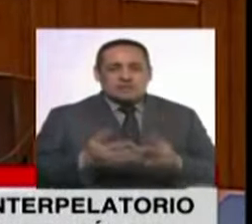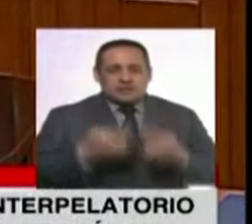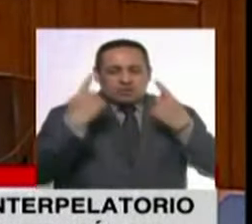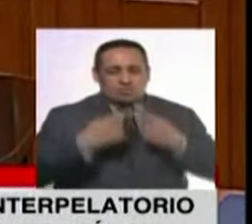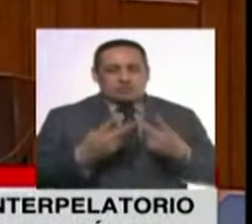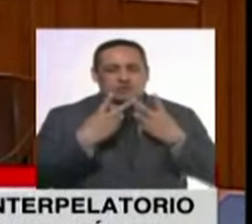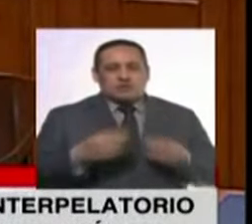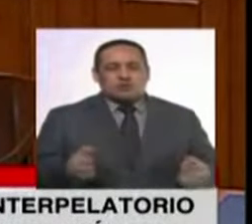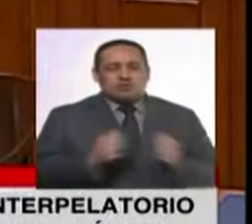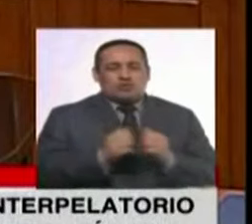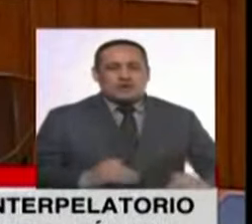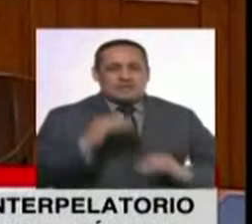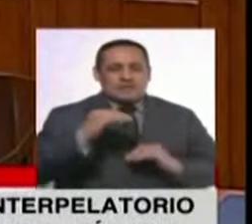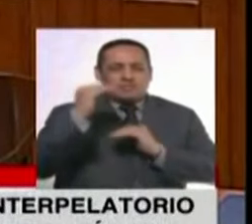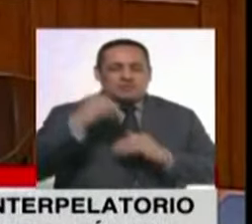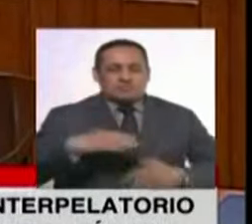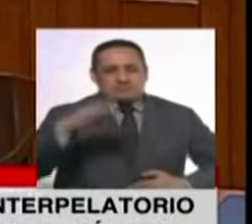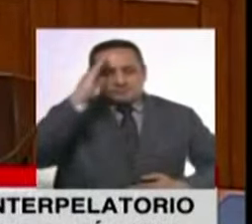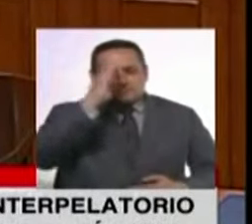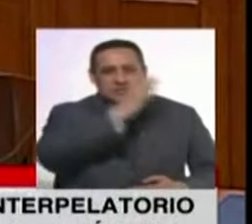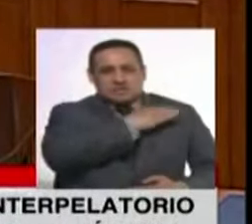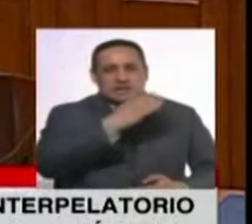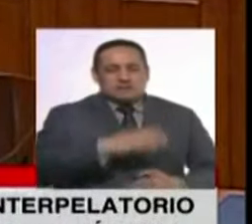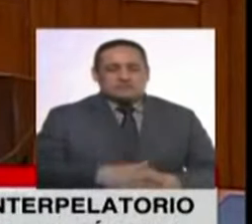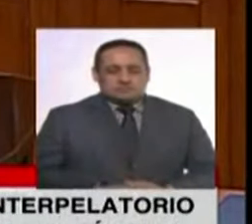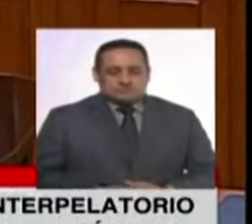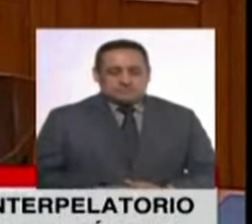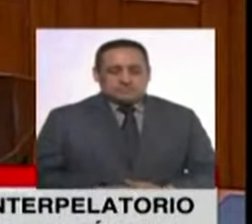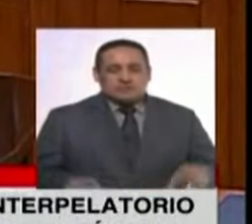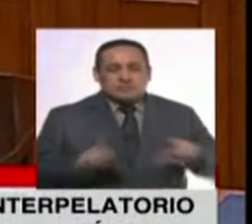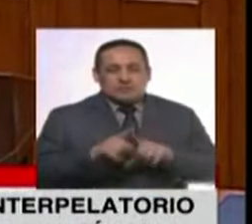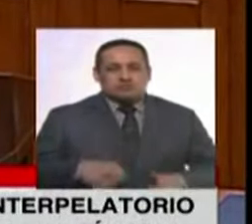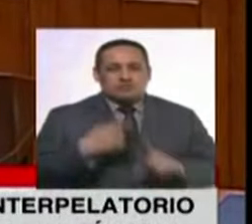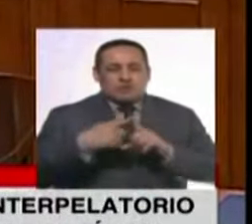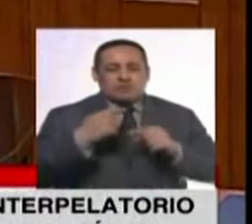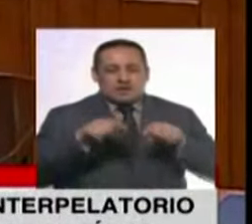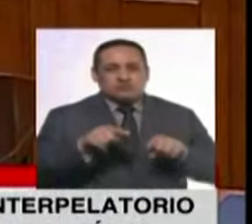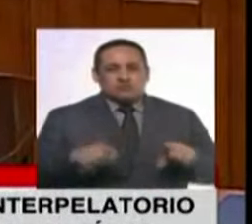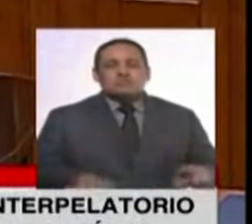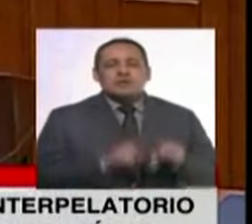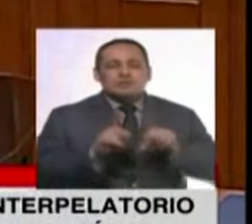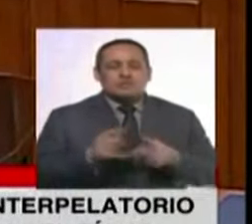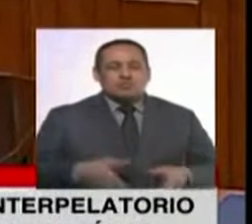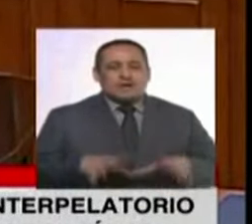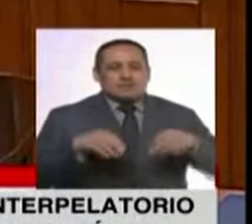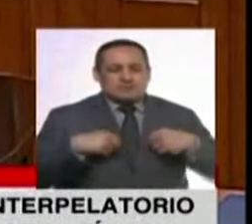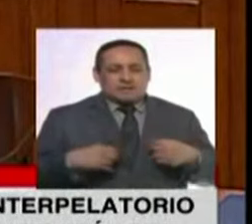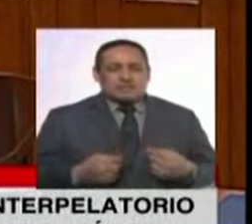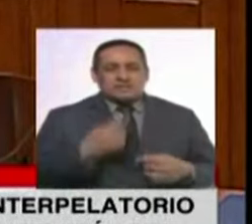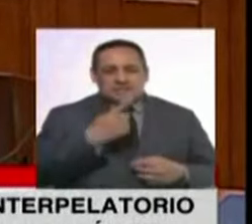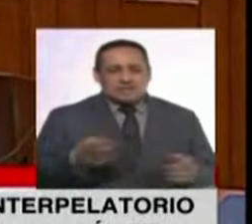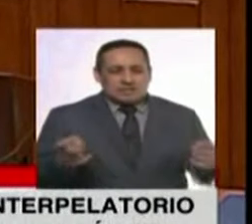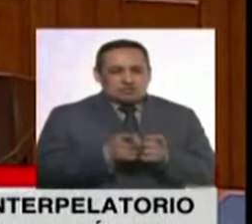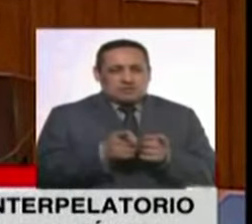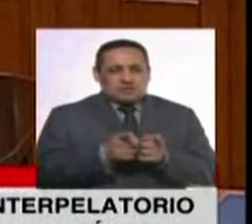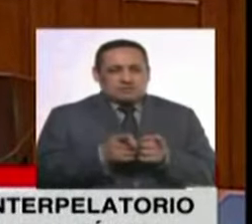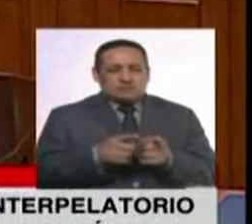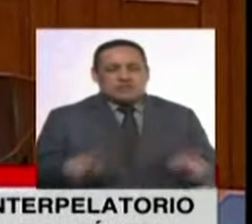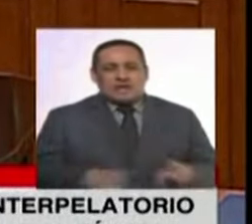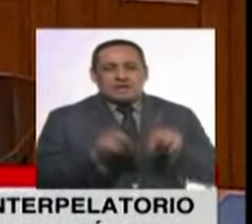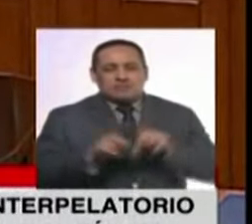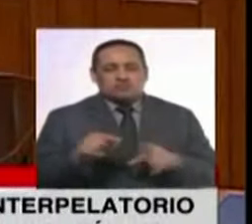acuerdo con el escalafón de oficiales generales sumado a ello me voy a permitir resumir brevemente